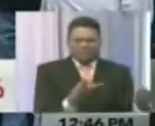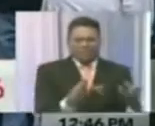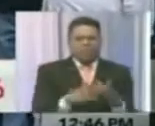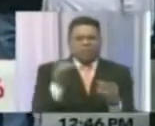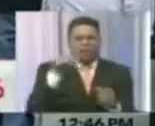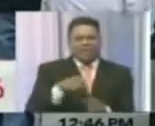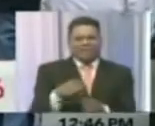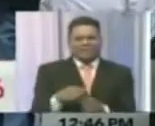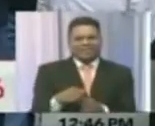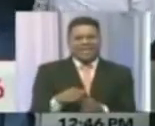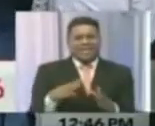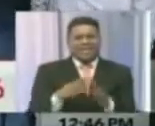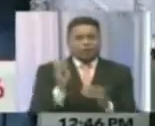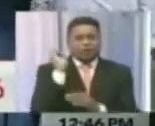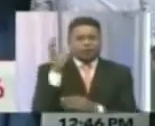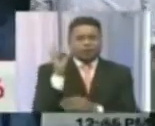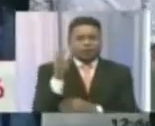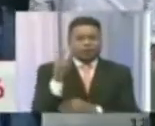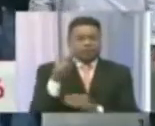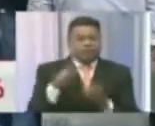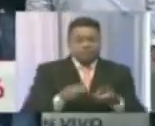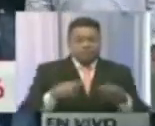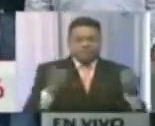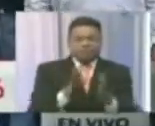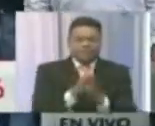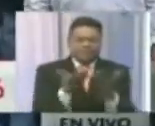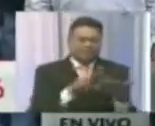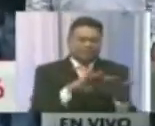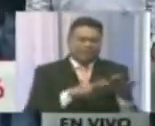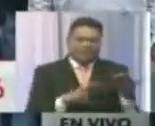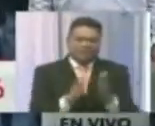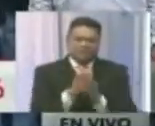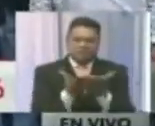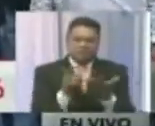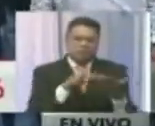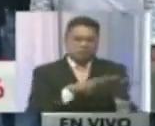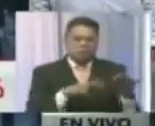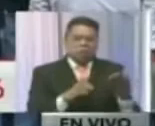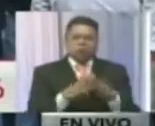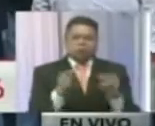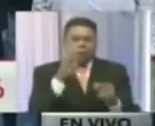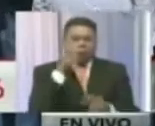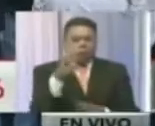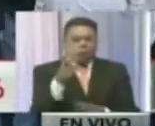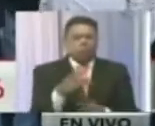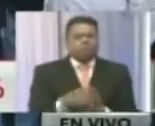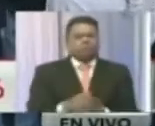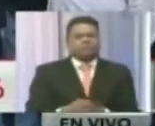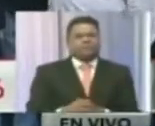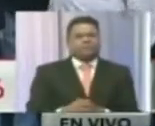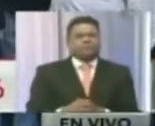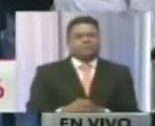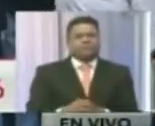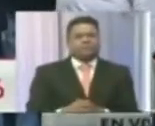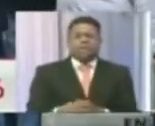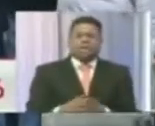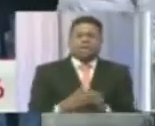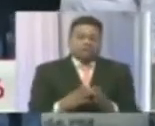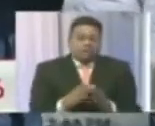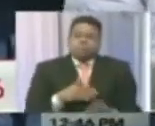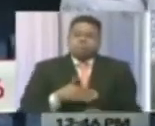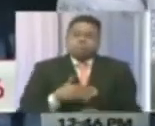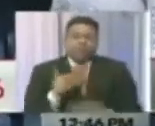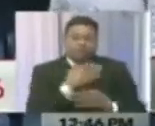las ferias que tenemos de expoventas de libros y de recitales en los espacios públicos y que sobre todo puedan